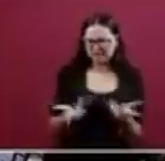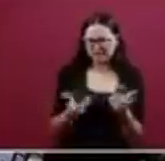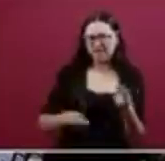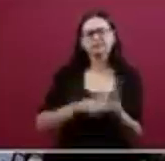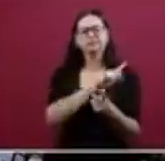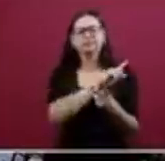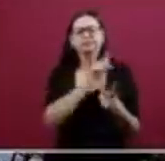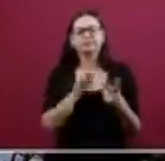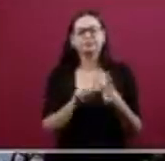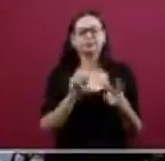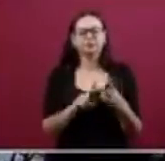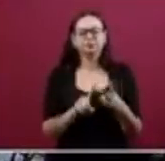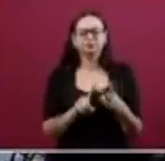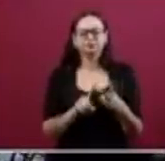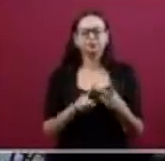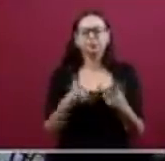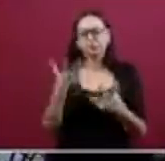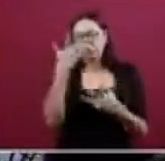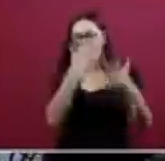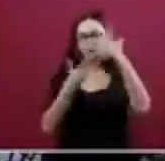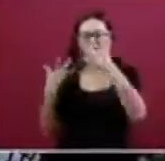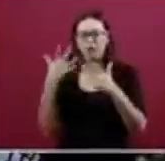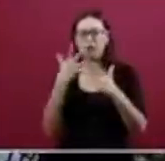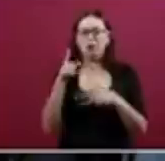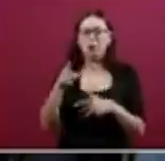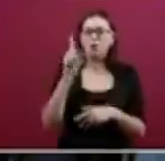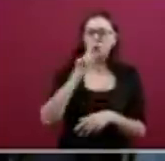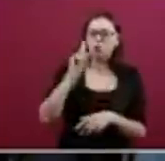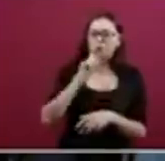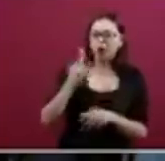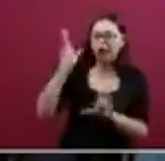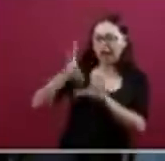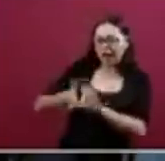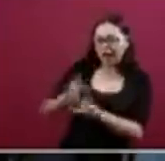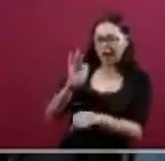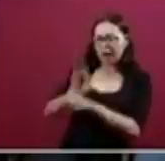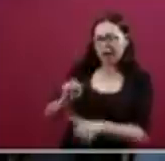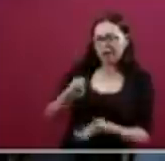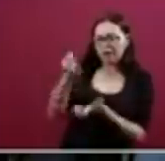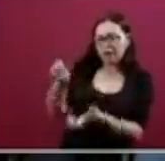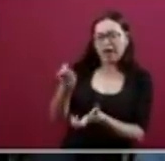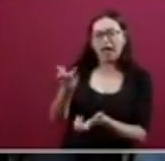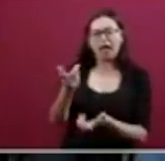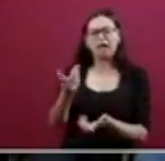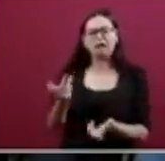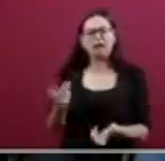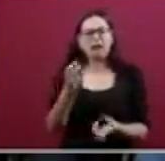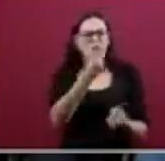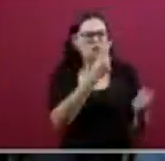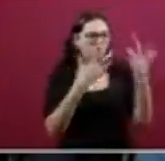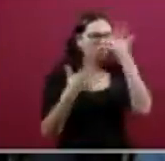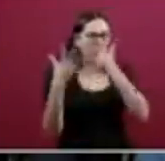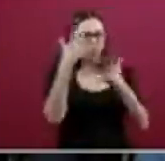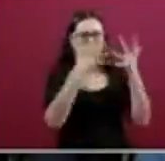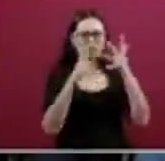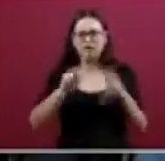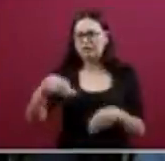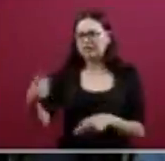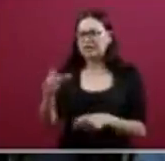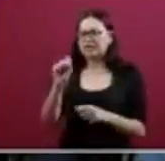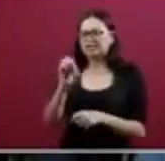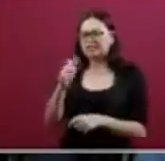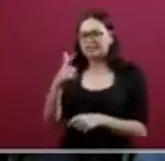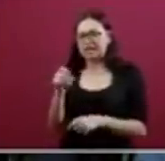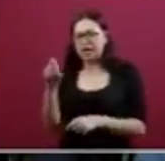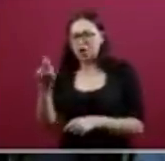confusiones sobre los recursos que se darán a los refugios de mujeres. ¿Todavía se mantiene la postura que se darán a la Secretaría de Gobernación y no